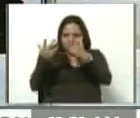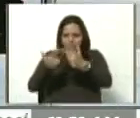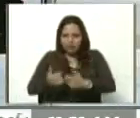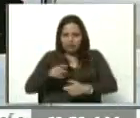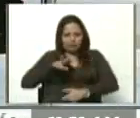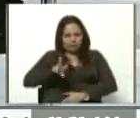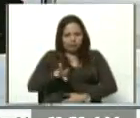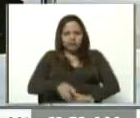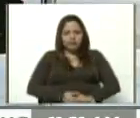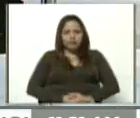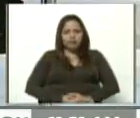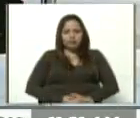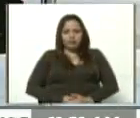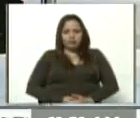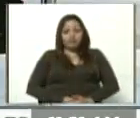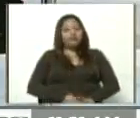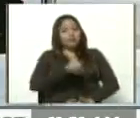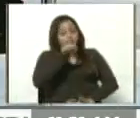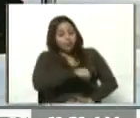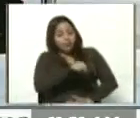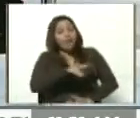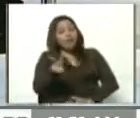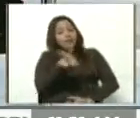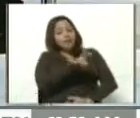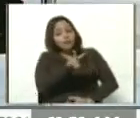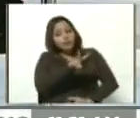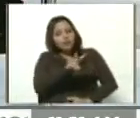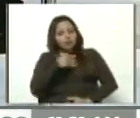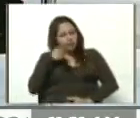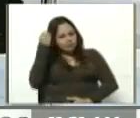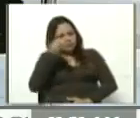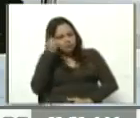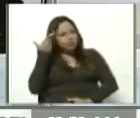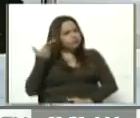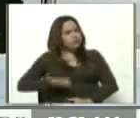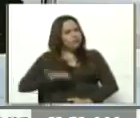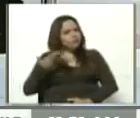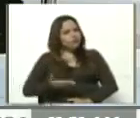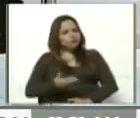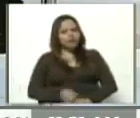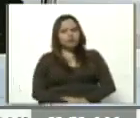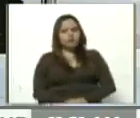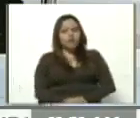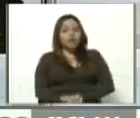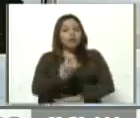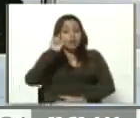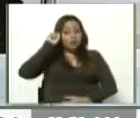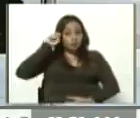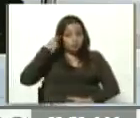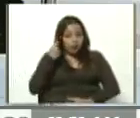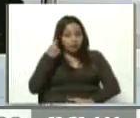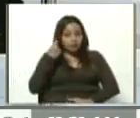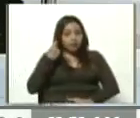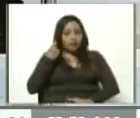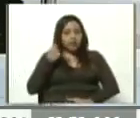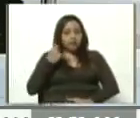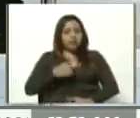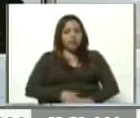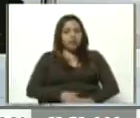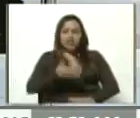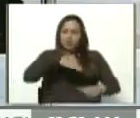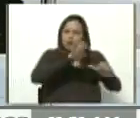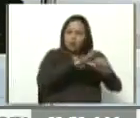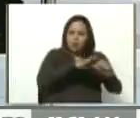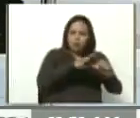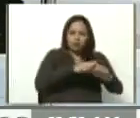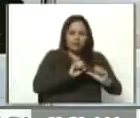Sí, efectivamente, pues Venezuela, yo creo que es importante recordar, refrescar de dónde venimos